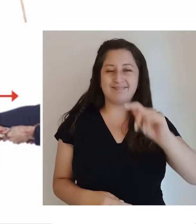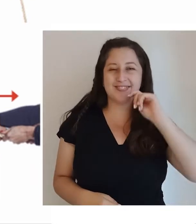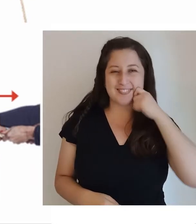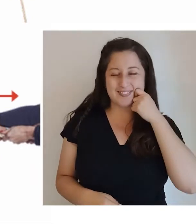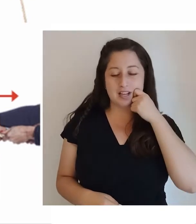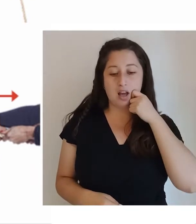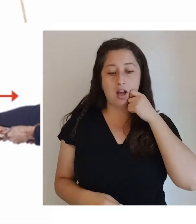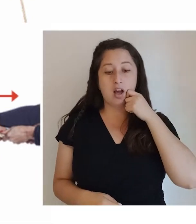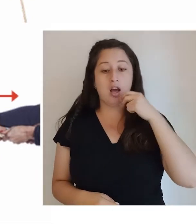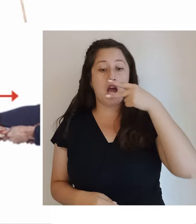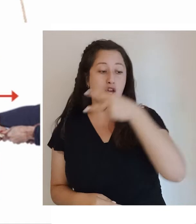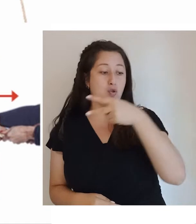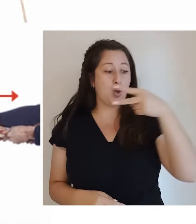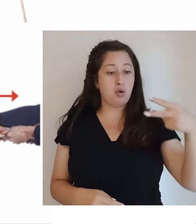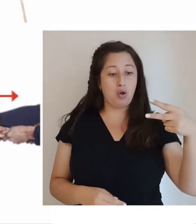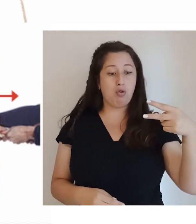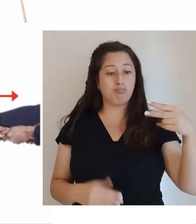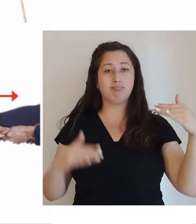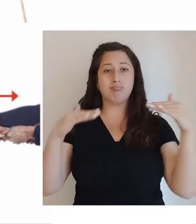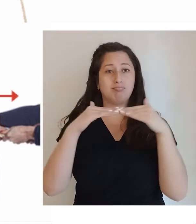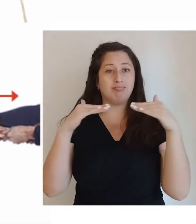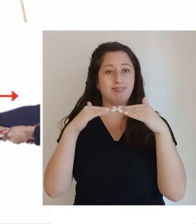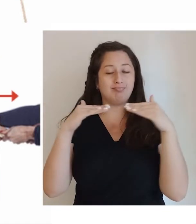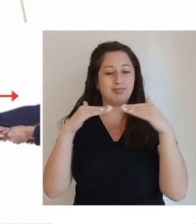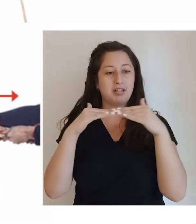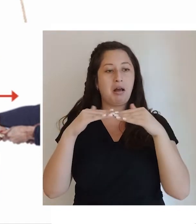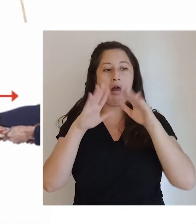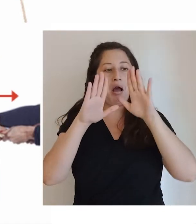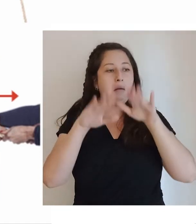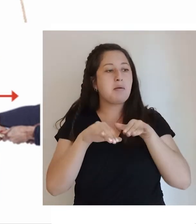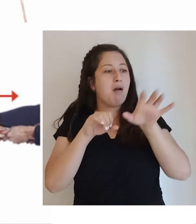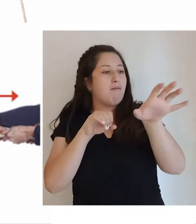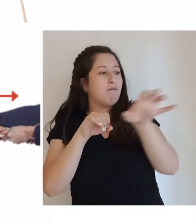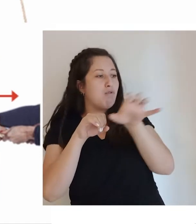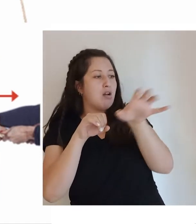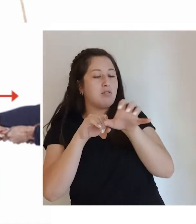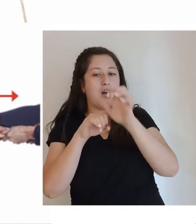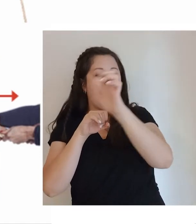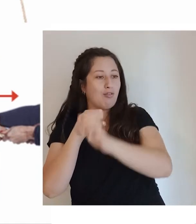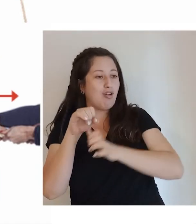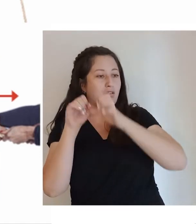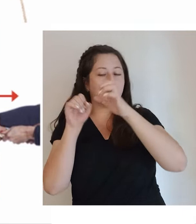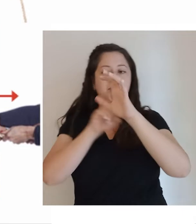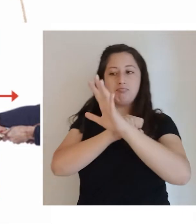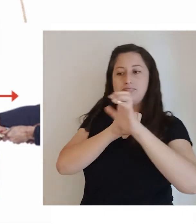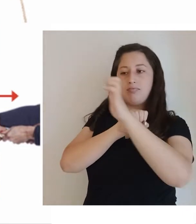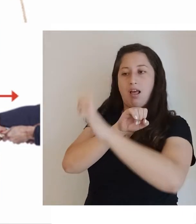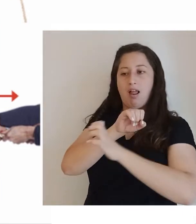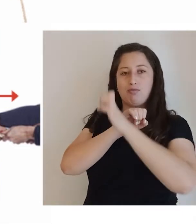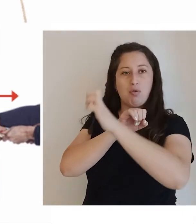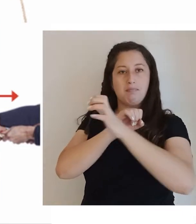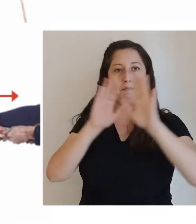Es decir, ambos son hidrógenos, los que ejercen la misma atracción sobre el par de electrones